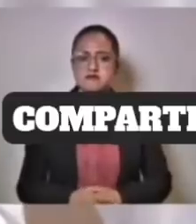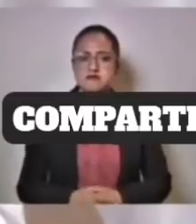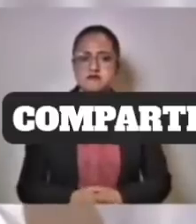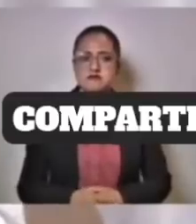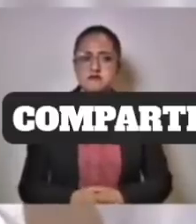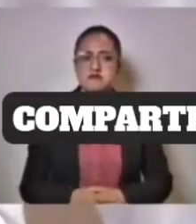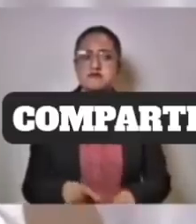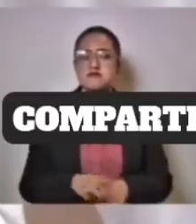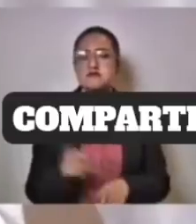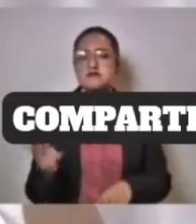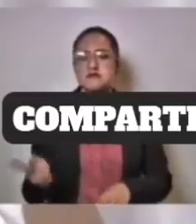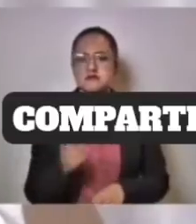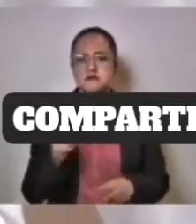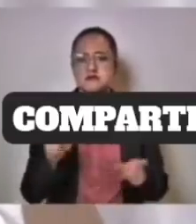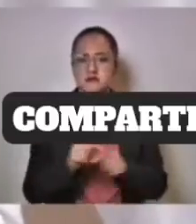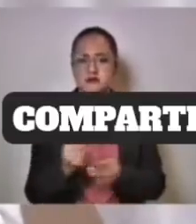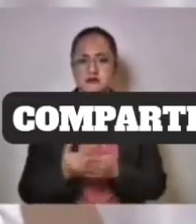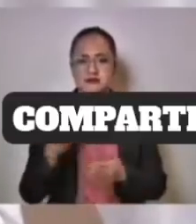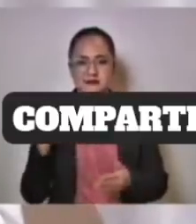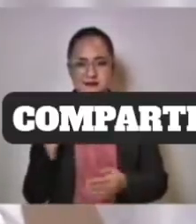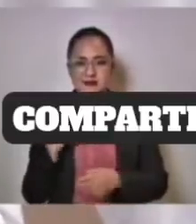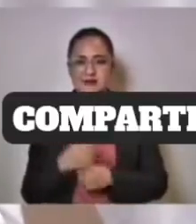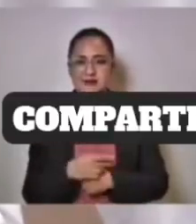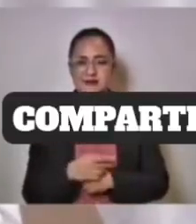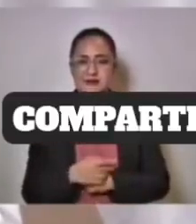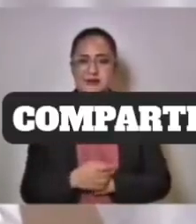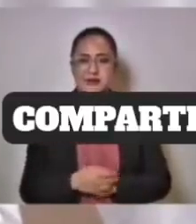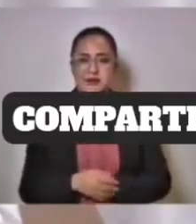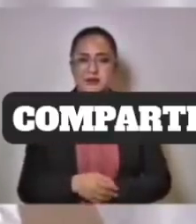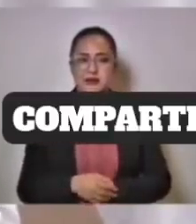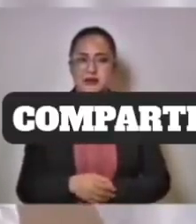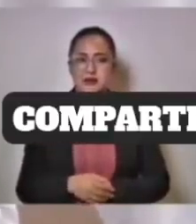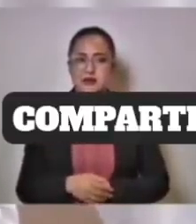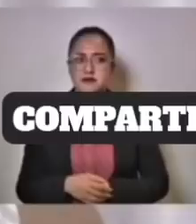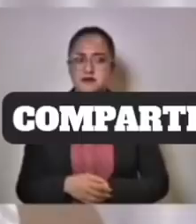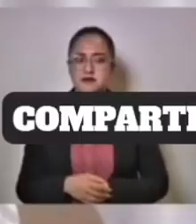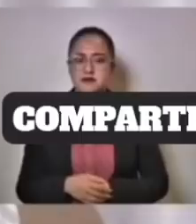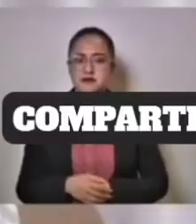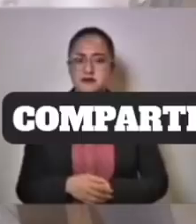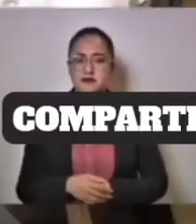Era parte de la pregunta que no se había respondido de la pregunta anterior. Última pregunta.